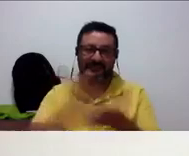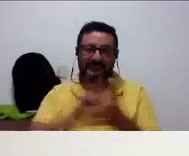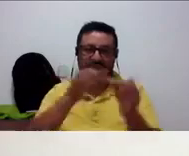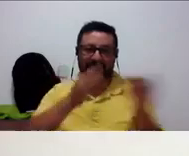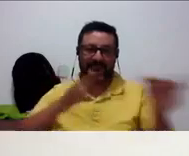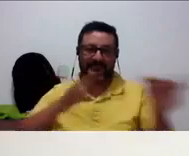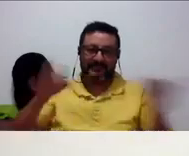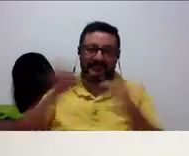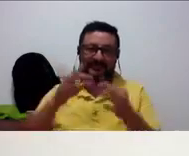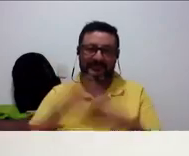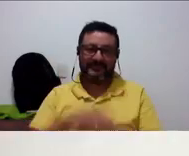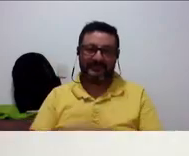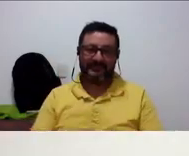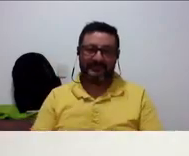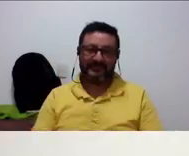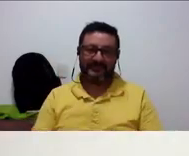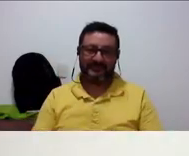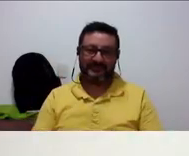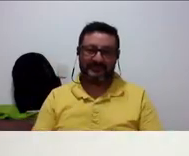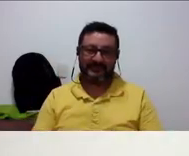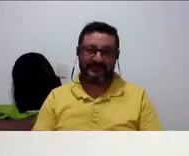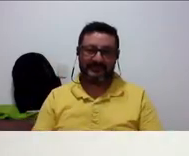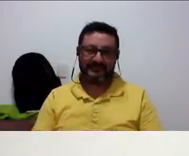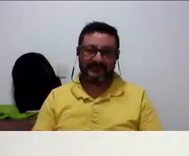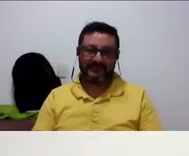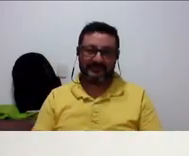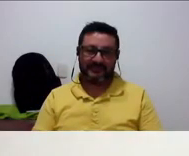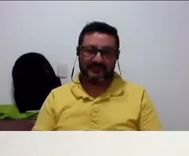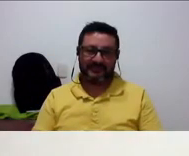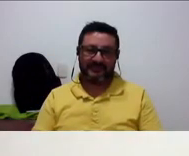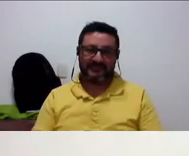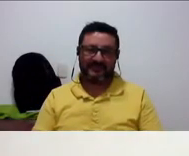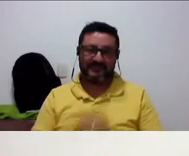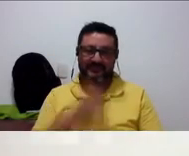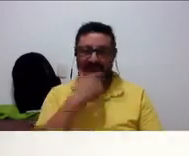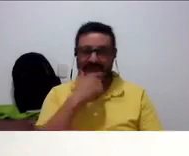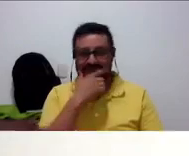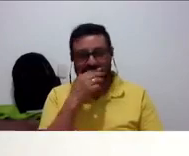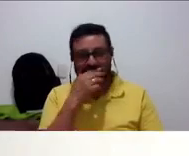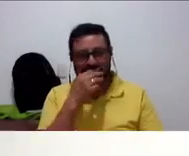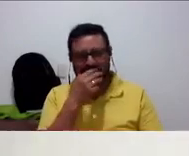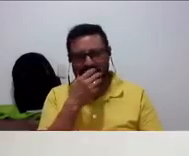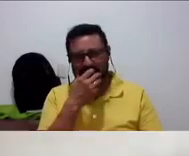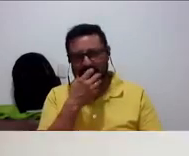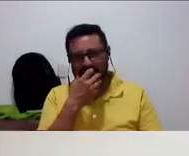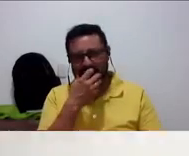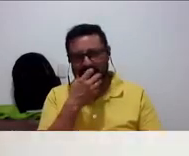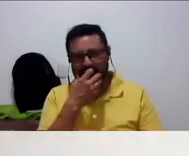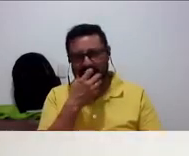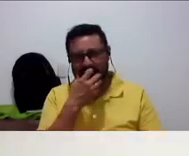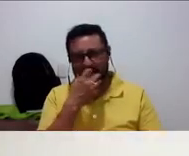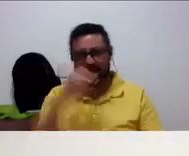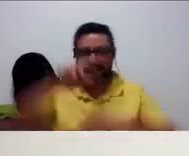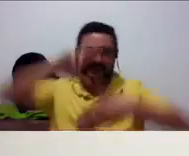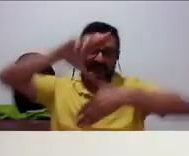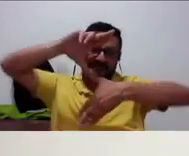sea, yo competí en unos Juegos Bolivarianos, no sé qué año fue. ¿Dónde?